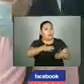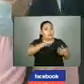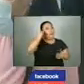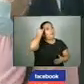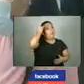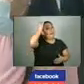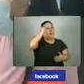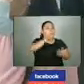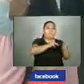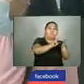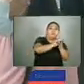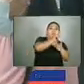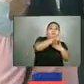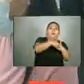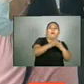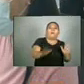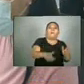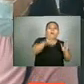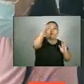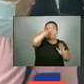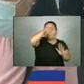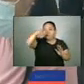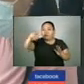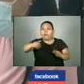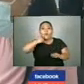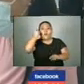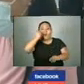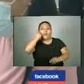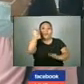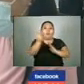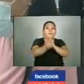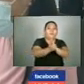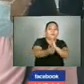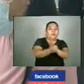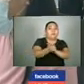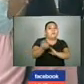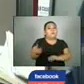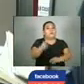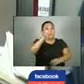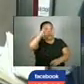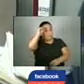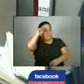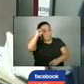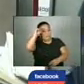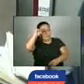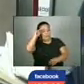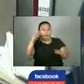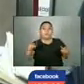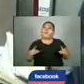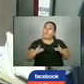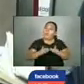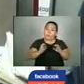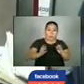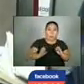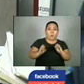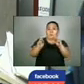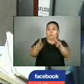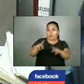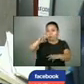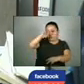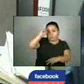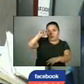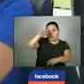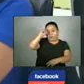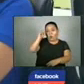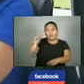iniciativas que buscan capacitar, potenciar las habilidades y talentos de los jóvenes, así como brindarles espacios de trabajo a través